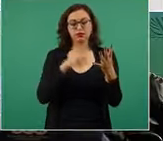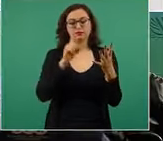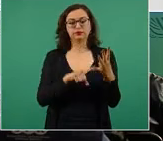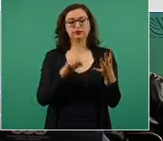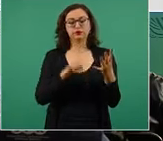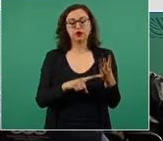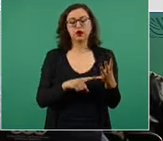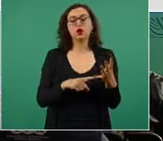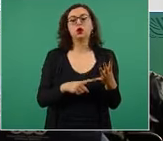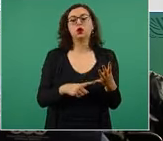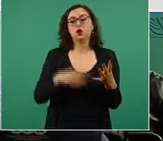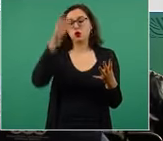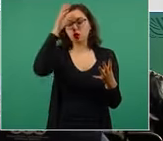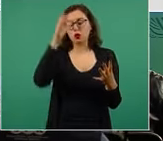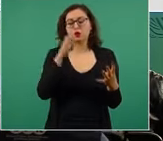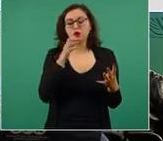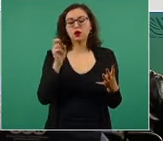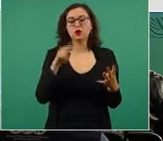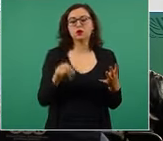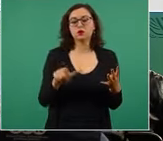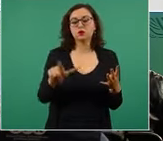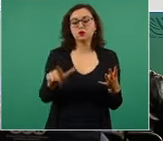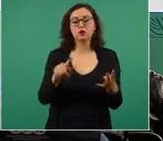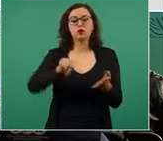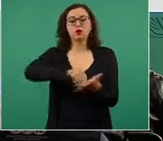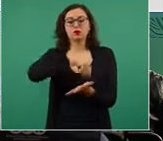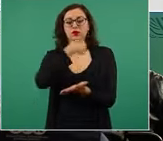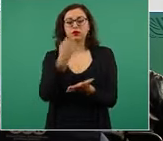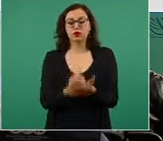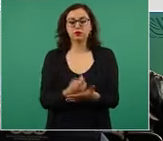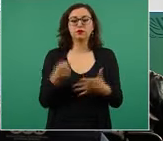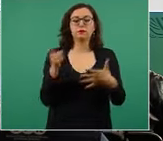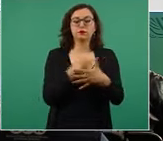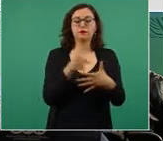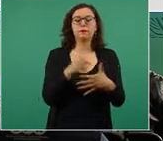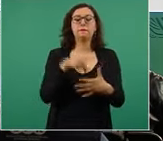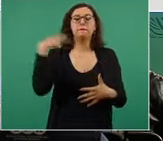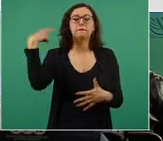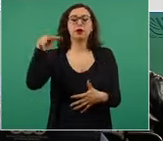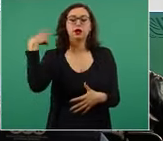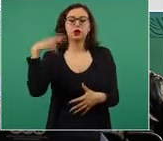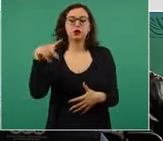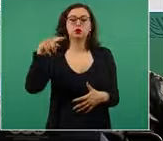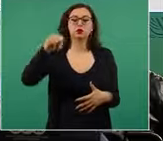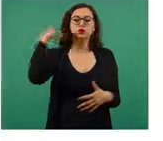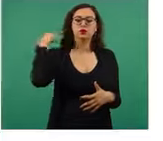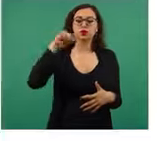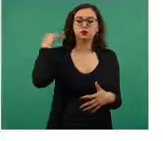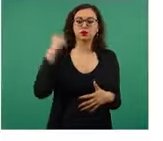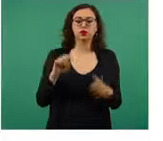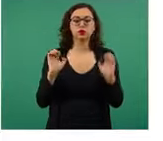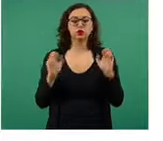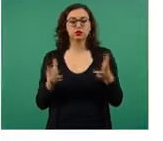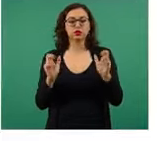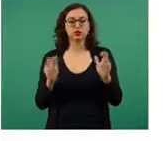Coahuila, Nuevo León, Tamaulipas. La ruta 5, Veracruz, Tabasco y